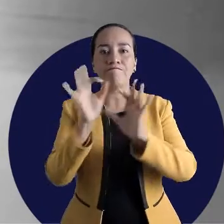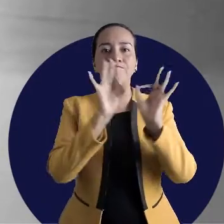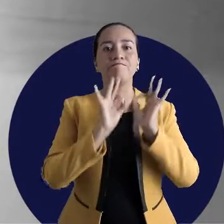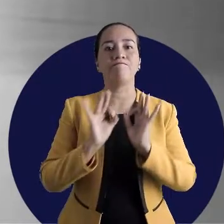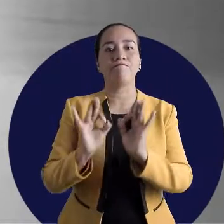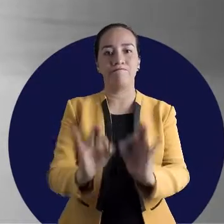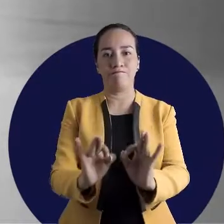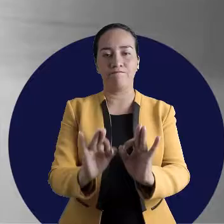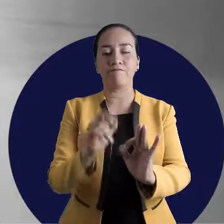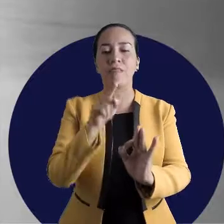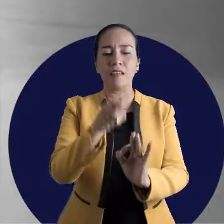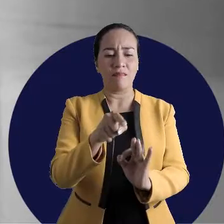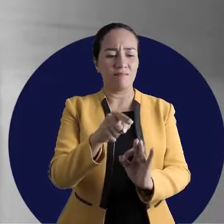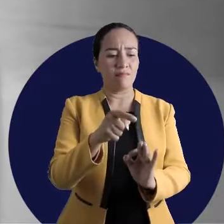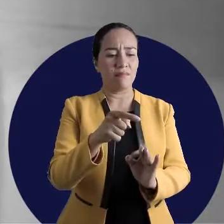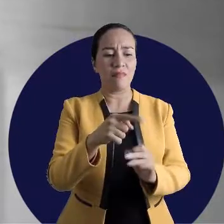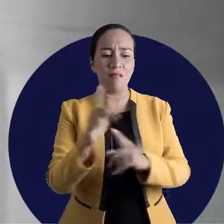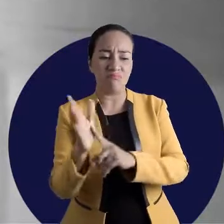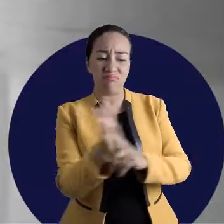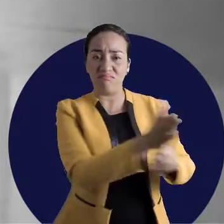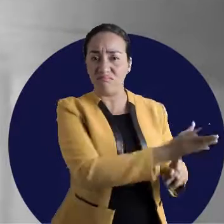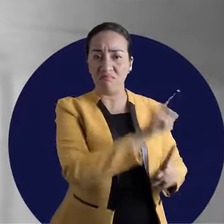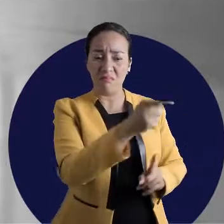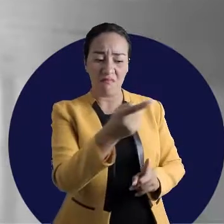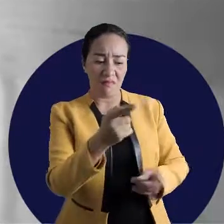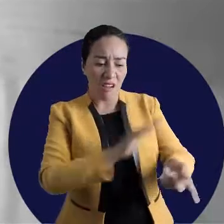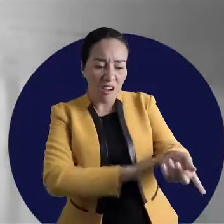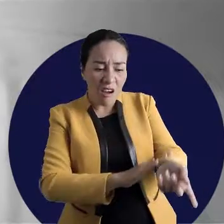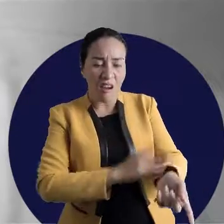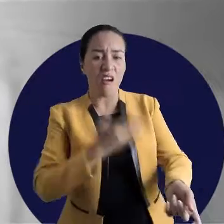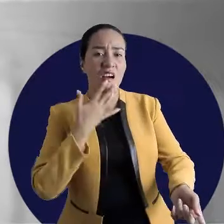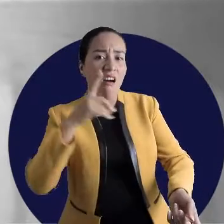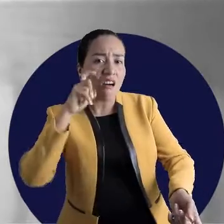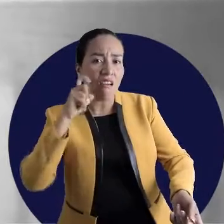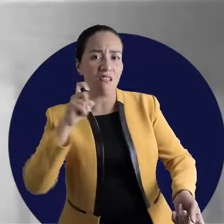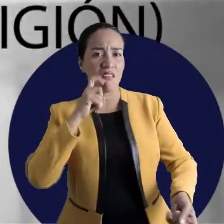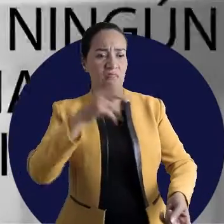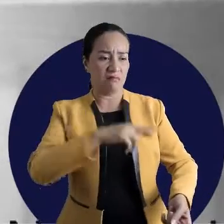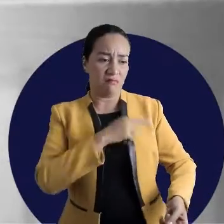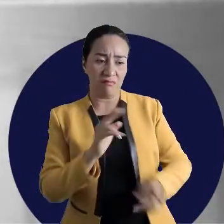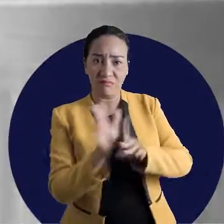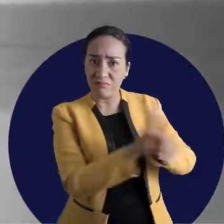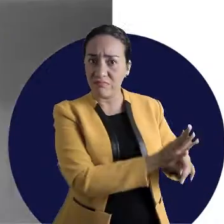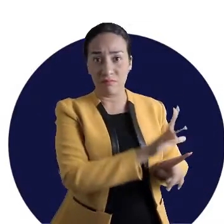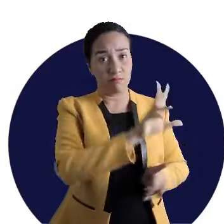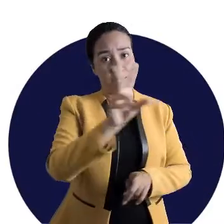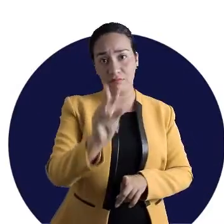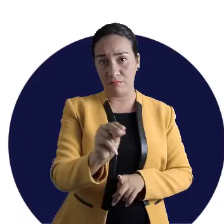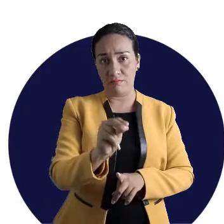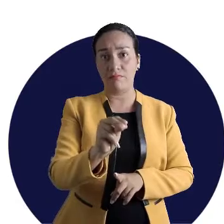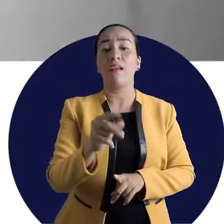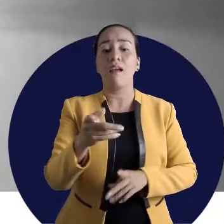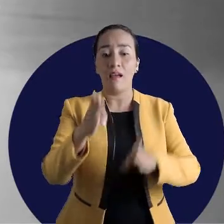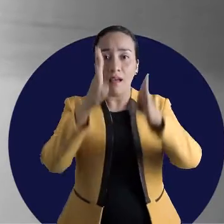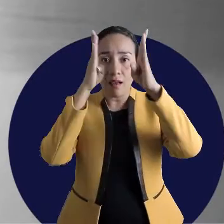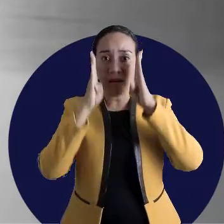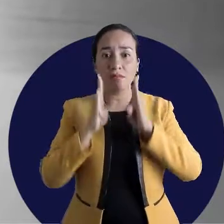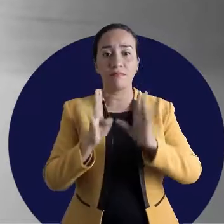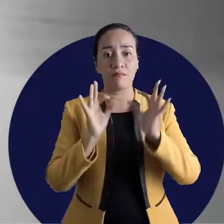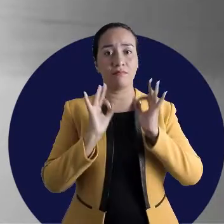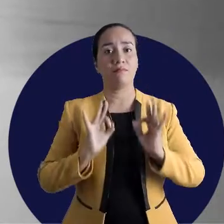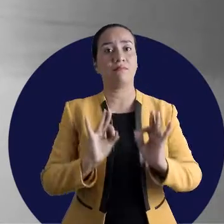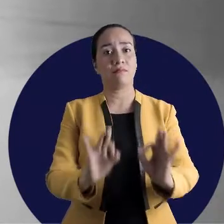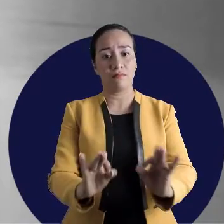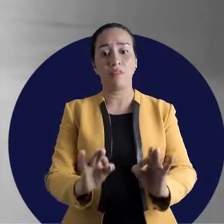siendo atendido sin ningún tipo de discriminación, raza, sexo o religión. Recibir atención con calidad